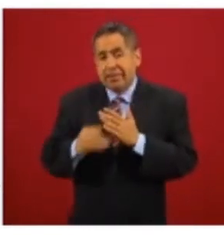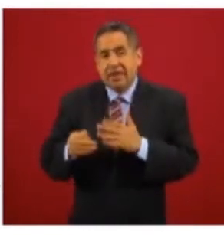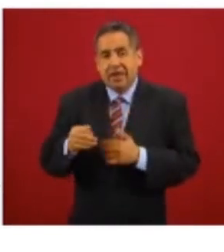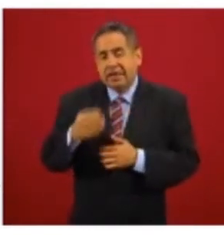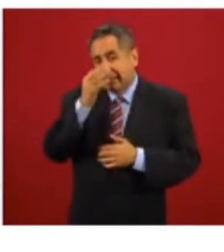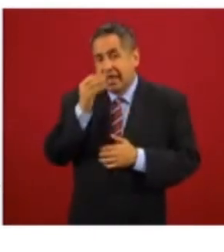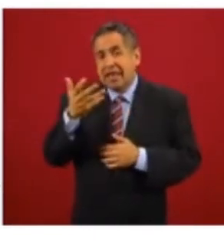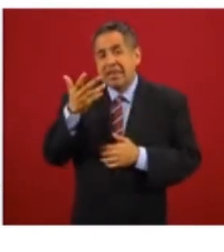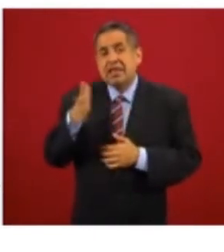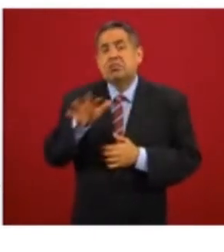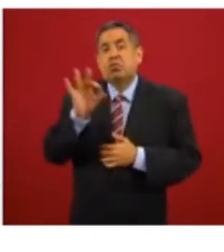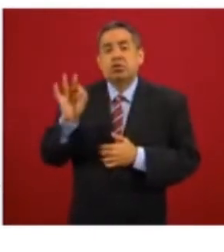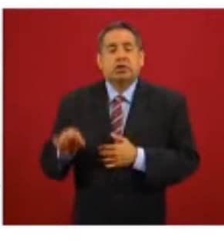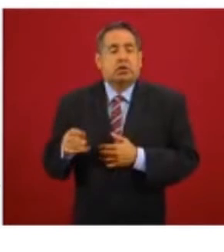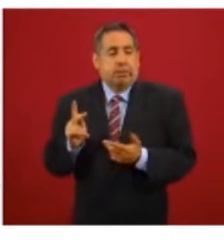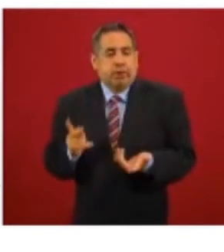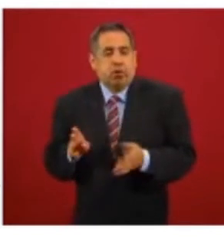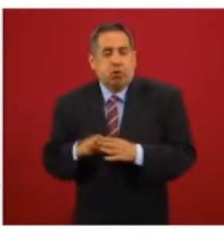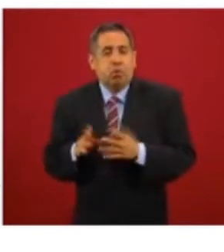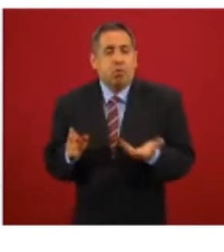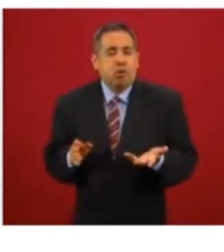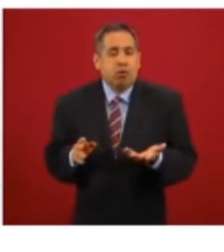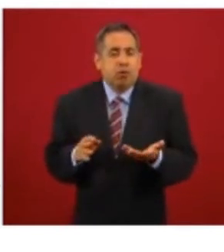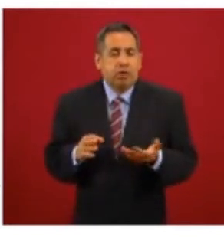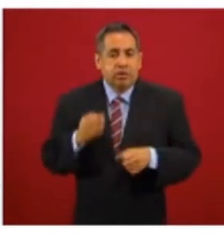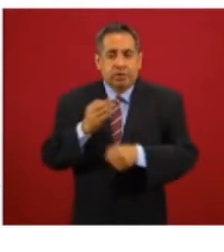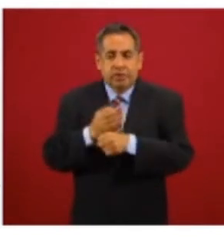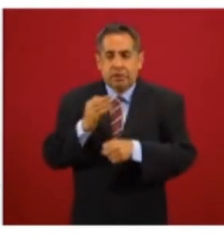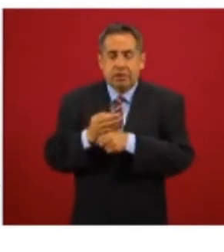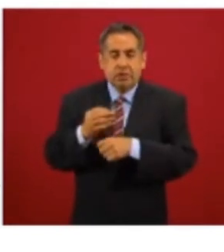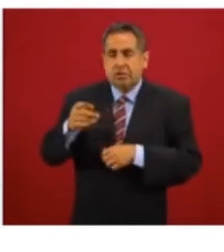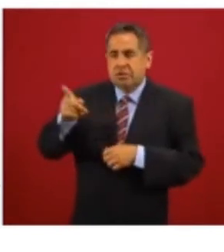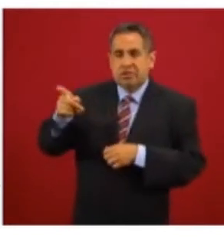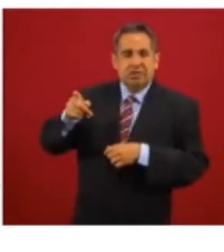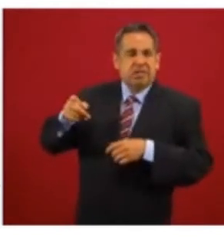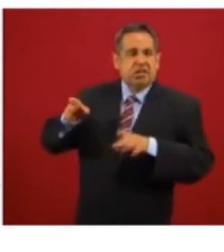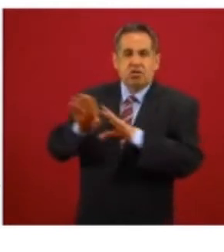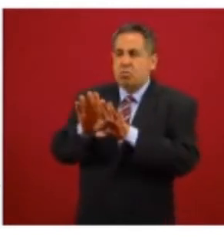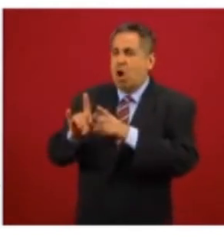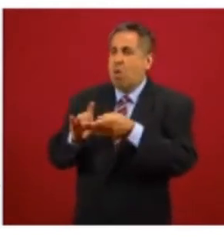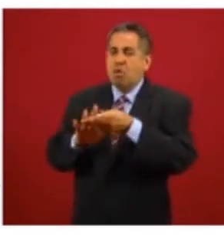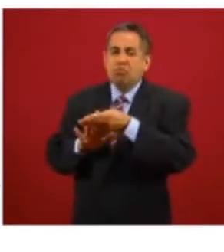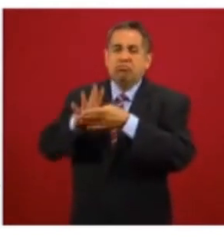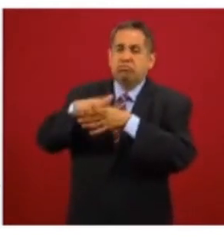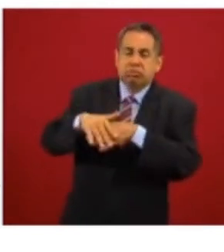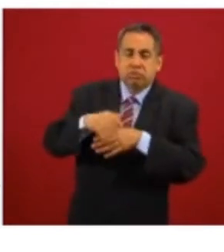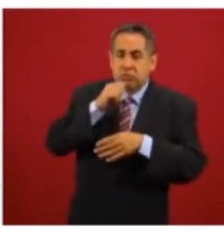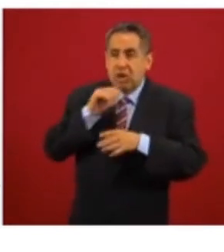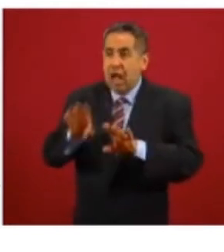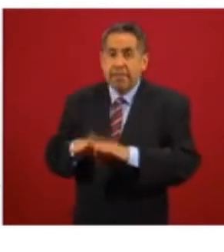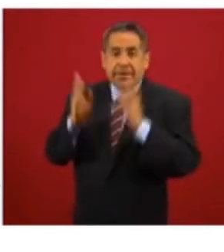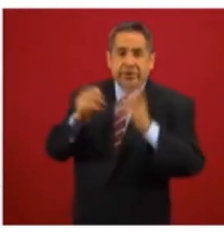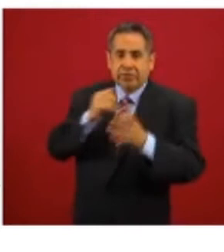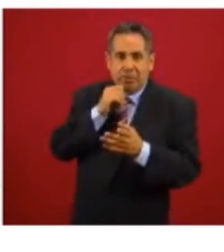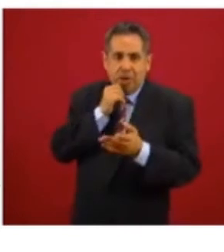pero no hay manera, que se llama el presero, el que opera la presa, no ha podido operar de